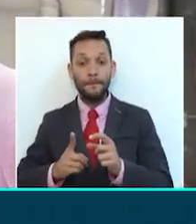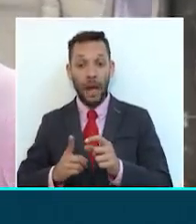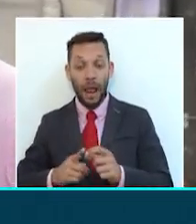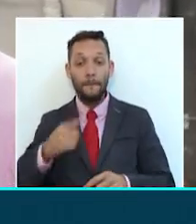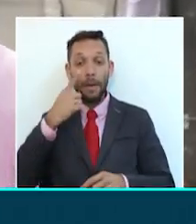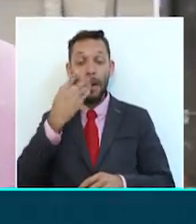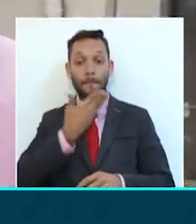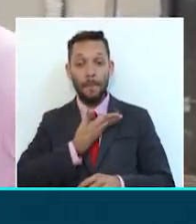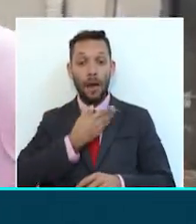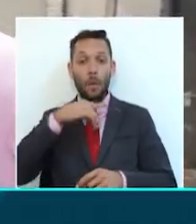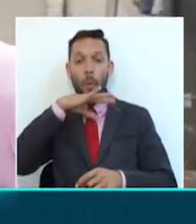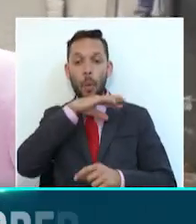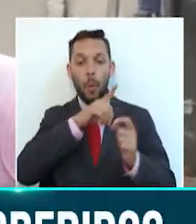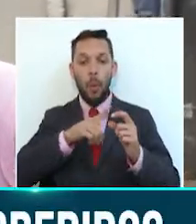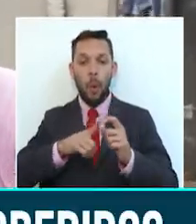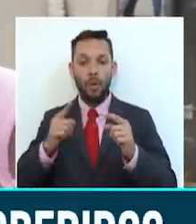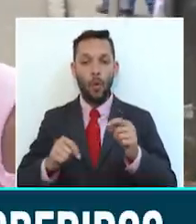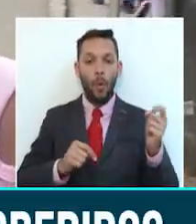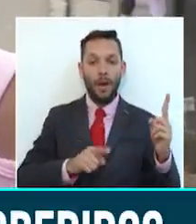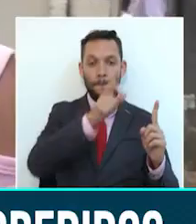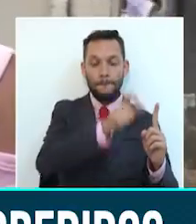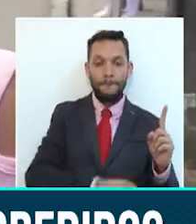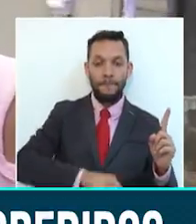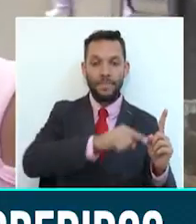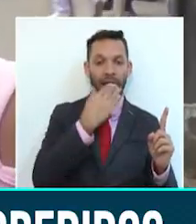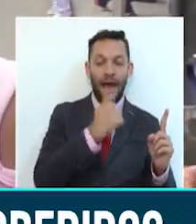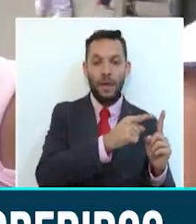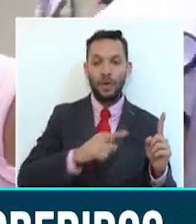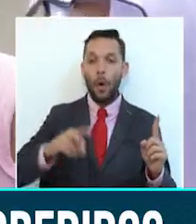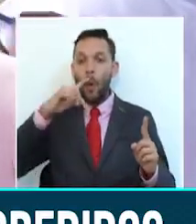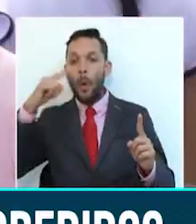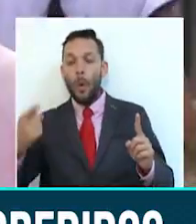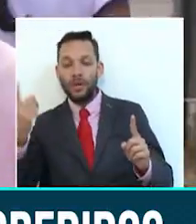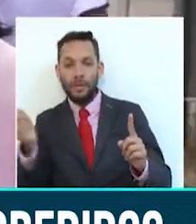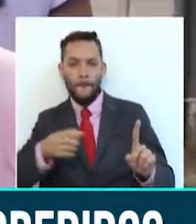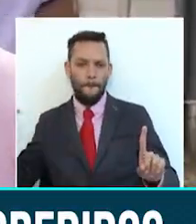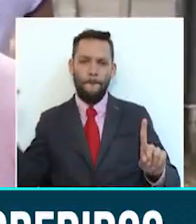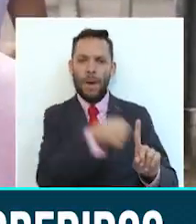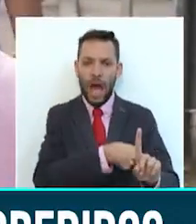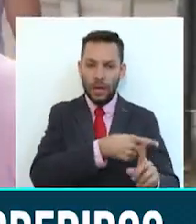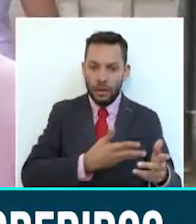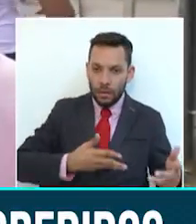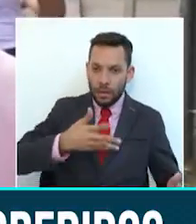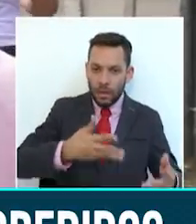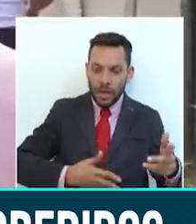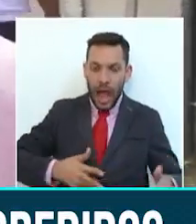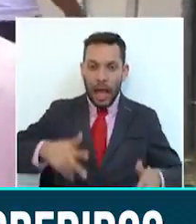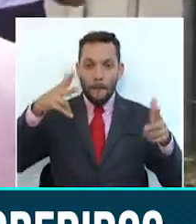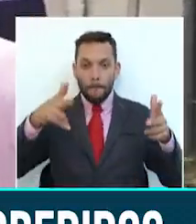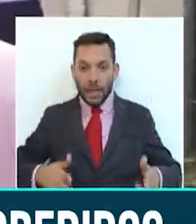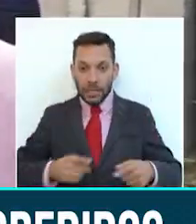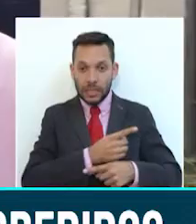a maestros, uno en particular a una maestra le dio 10 días de incapacidad por medicina legal, o sea, no fue cualquier confrontación, fue